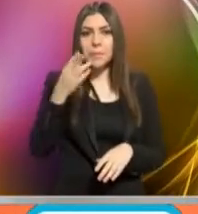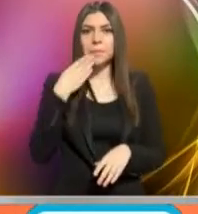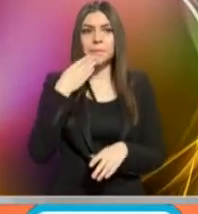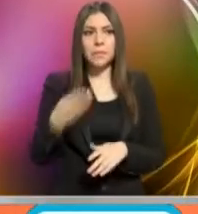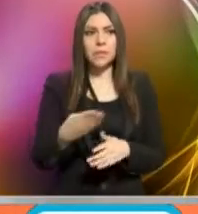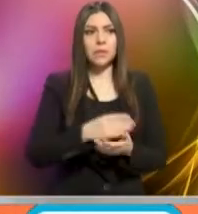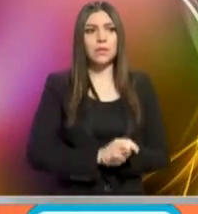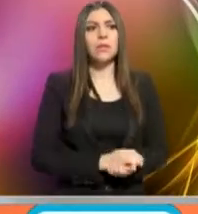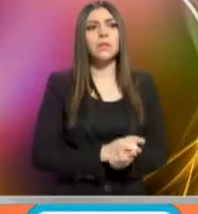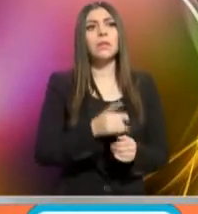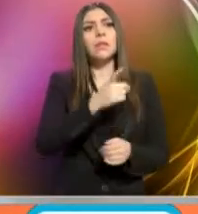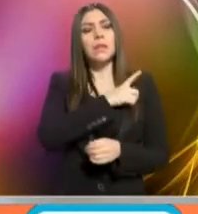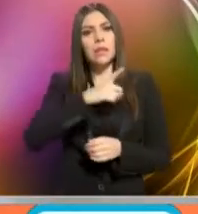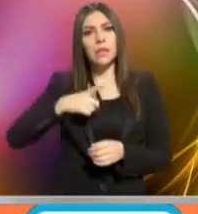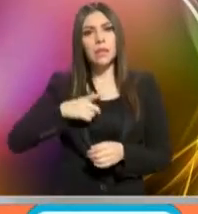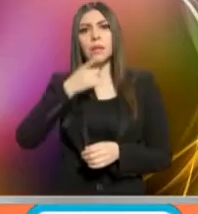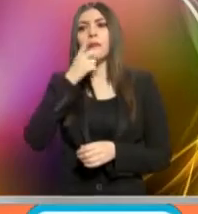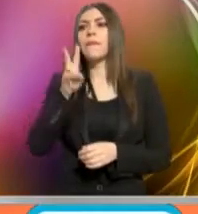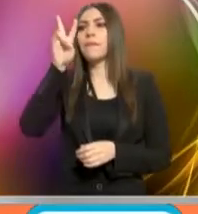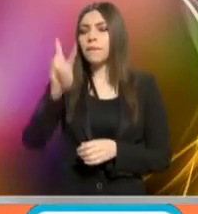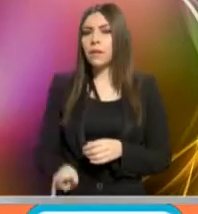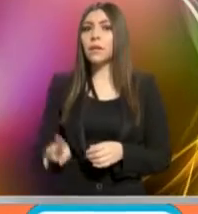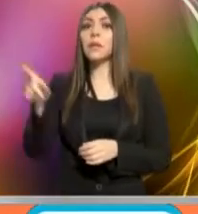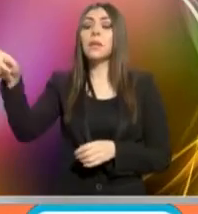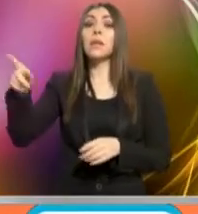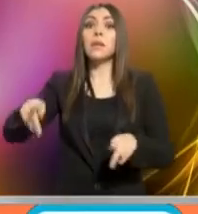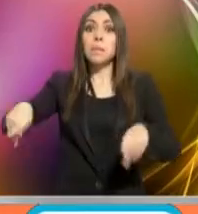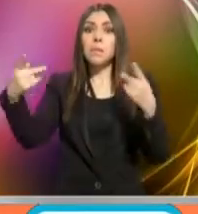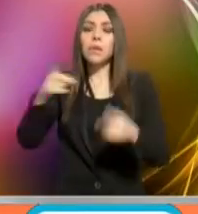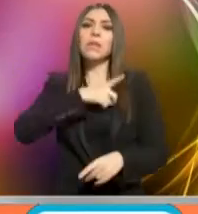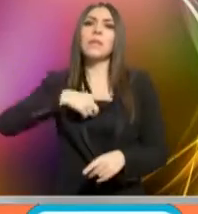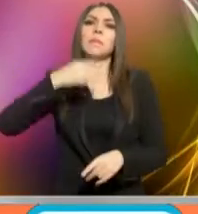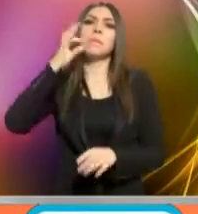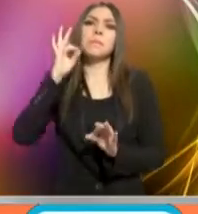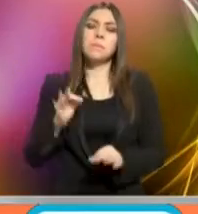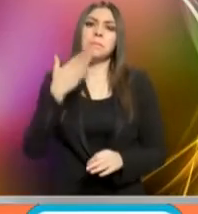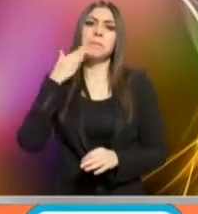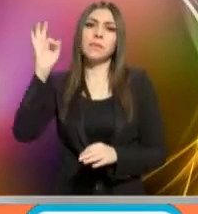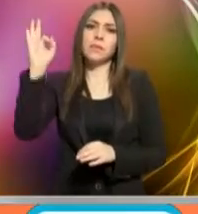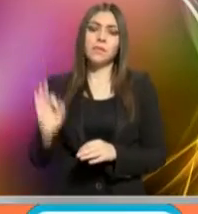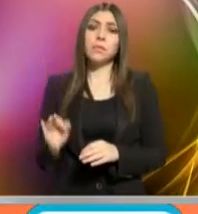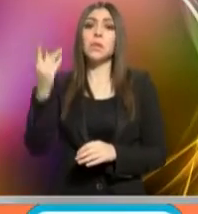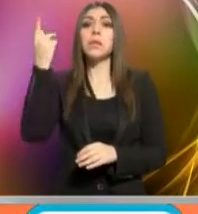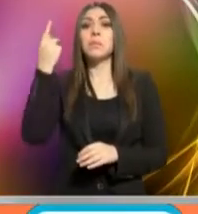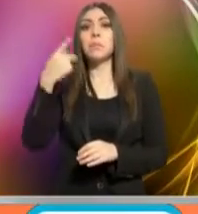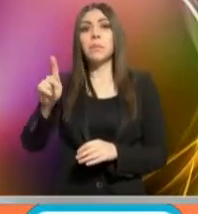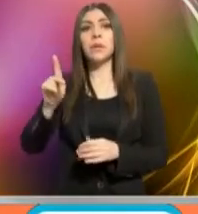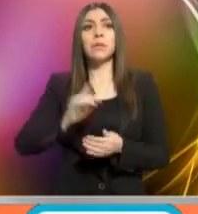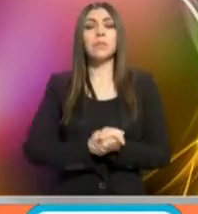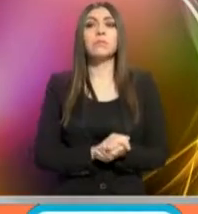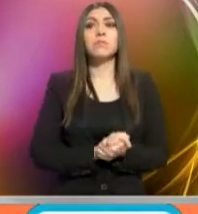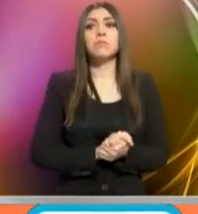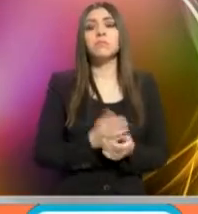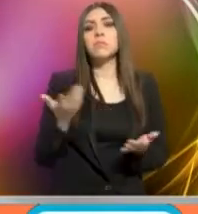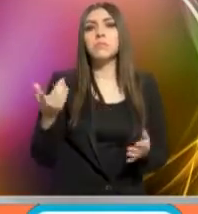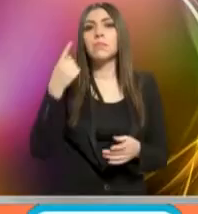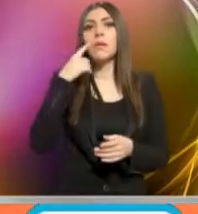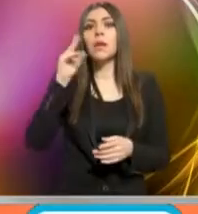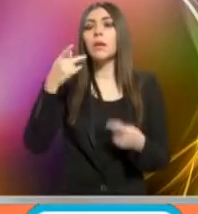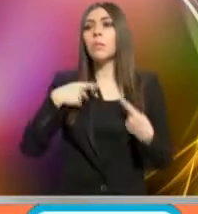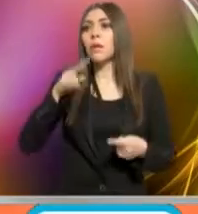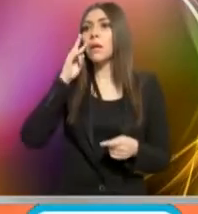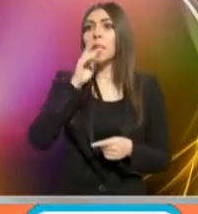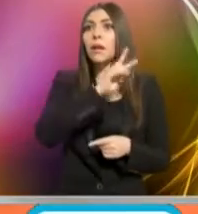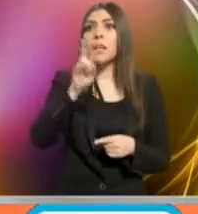haciendo, ¿no? O sea, es un descuento, debería de ser verdaderamente un descuento, ¿no? Pero más allá de no deslumbrarnos